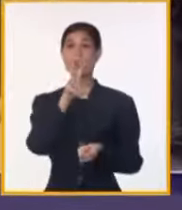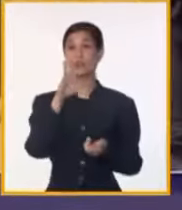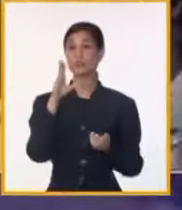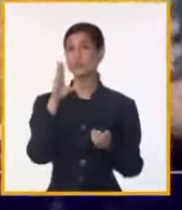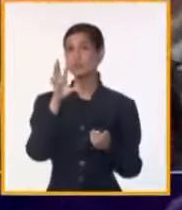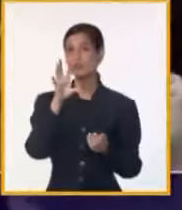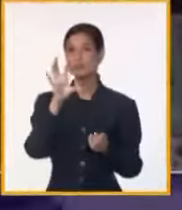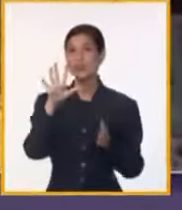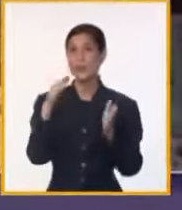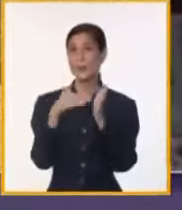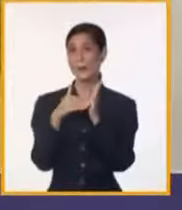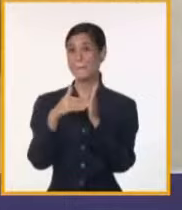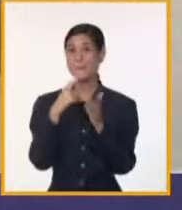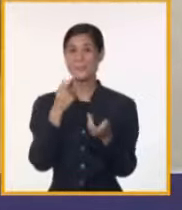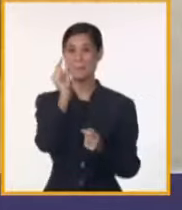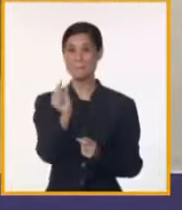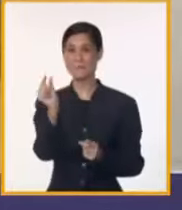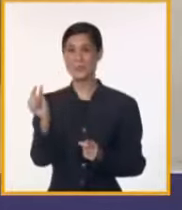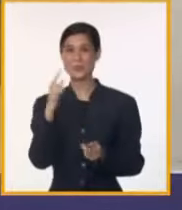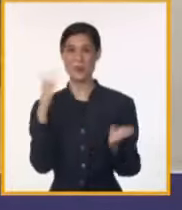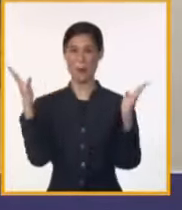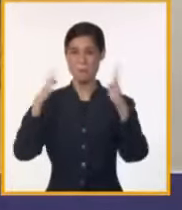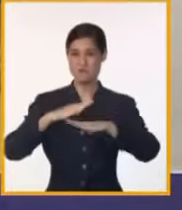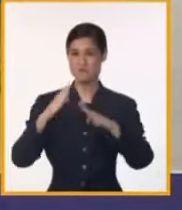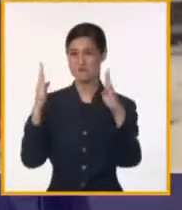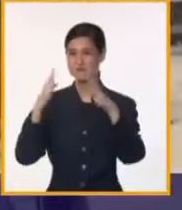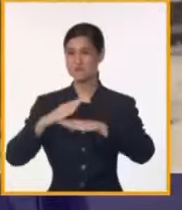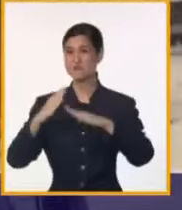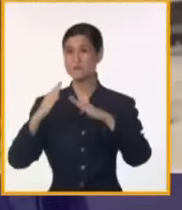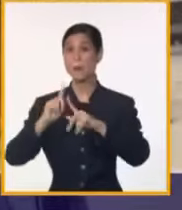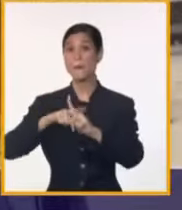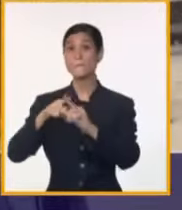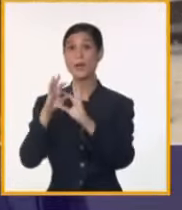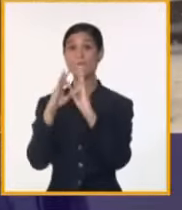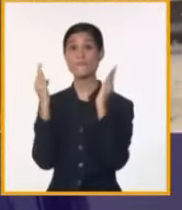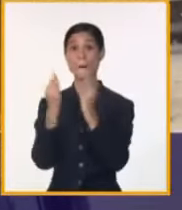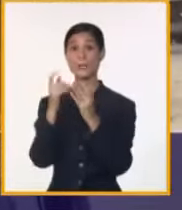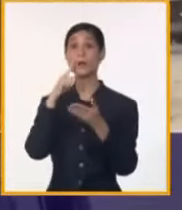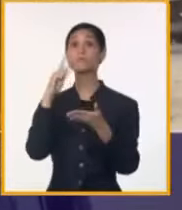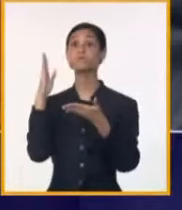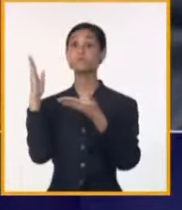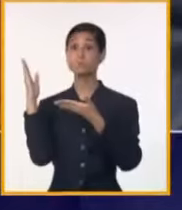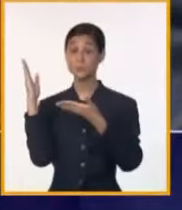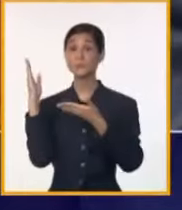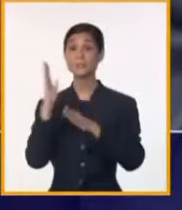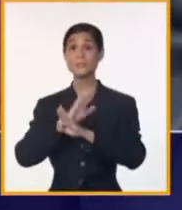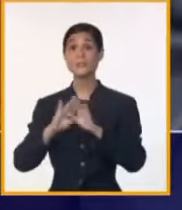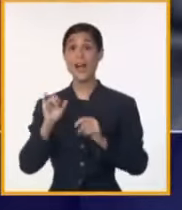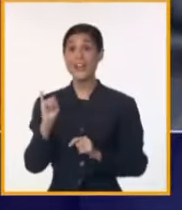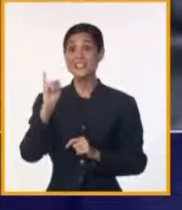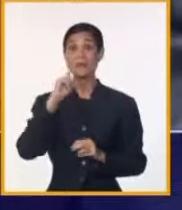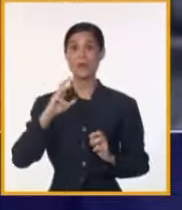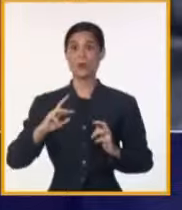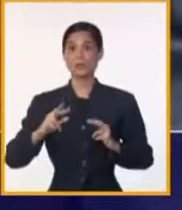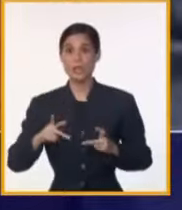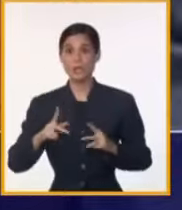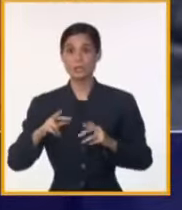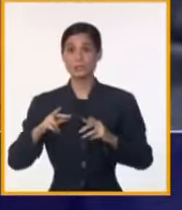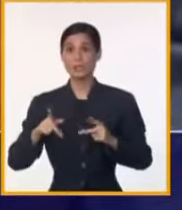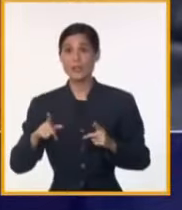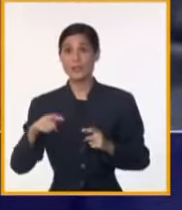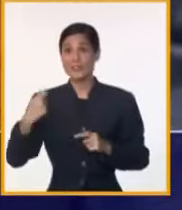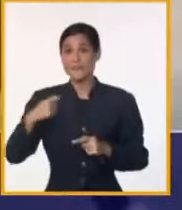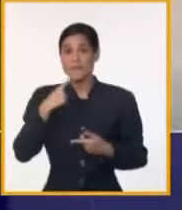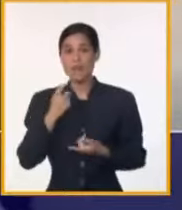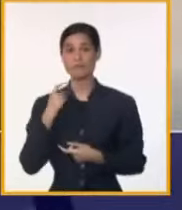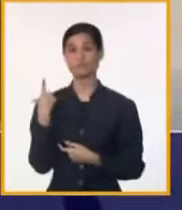que viven entre esas ruinas esta familia de ocho miembros escapa allí por sexta vez kem dice que no se puede